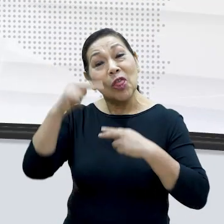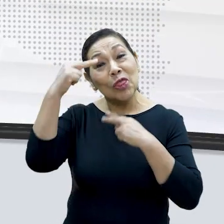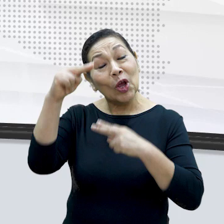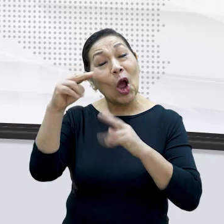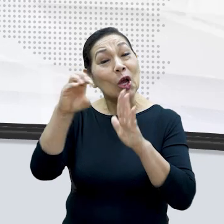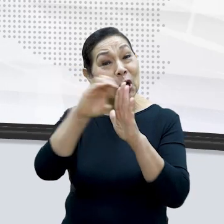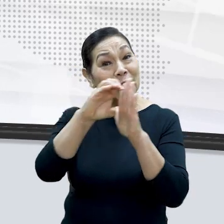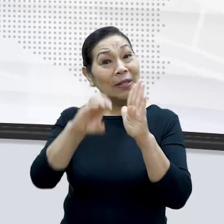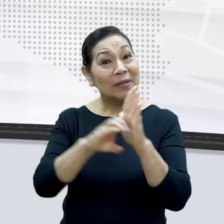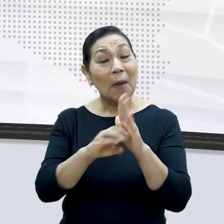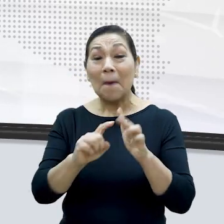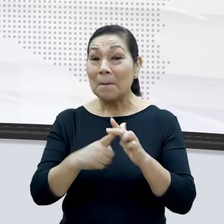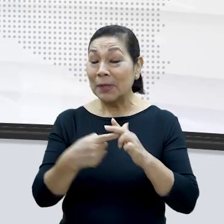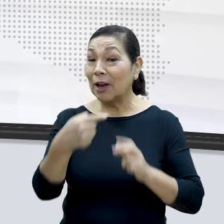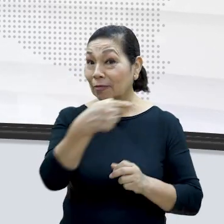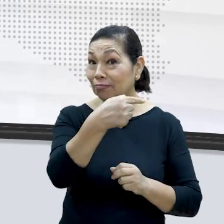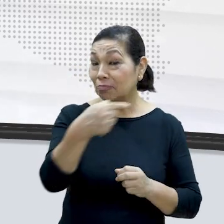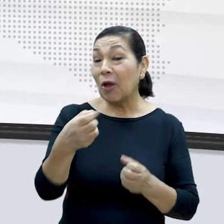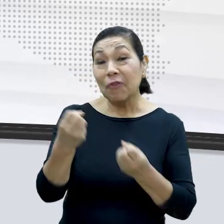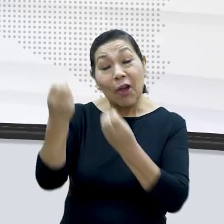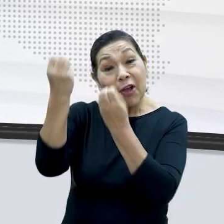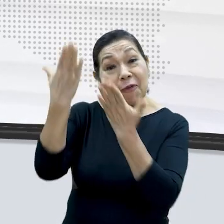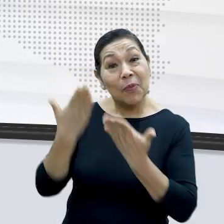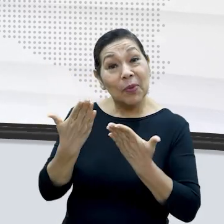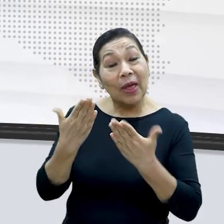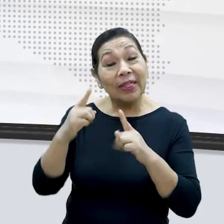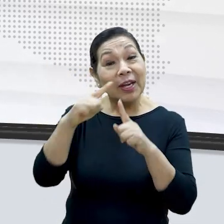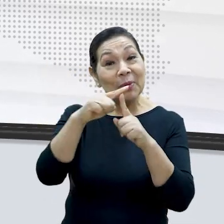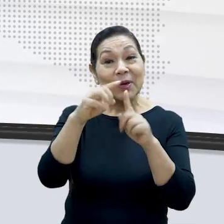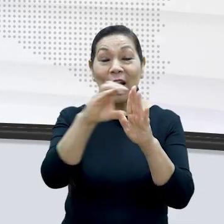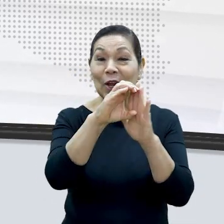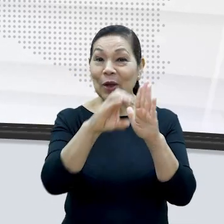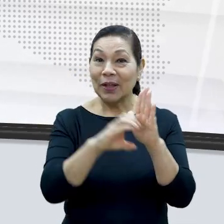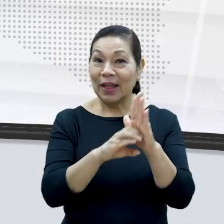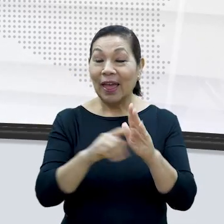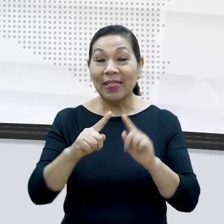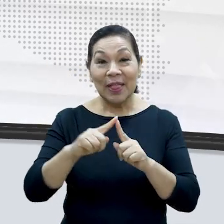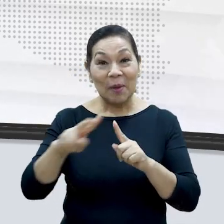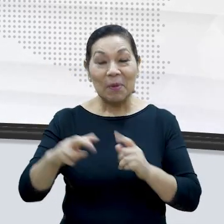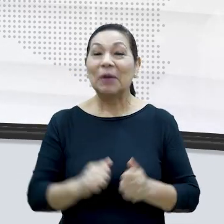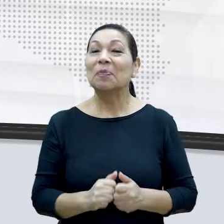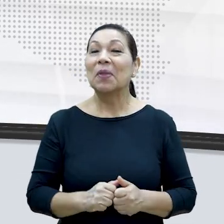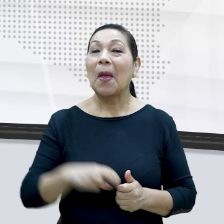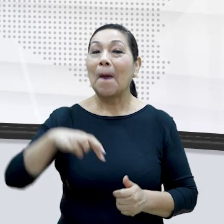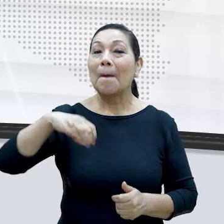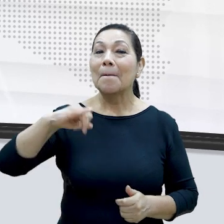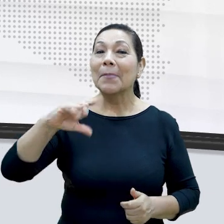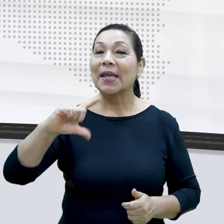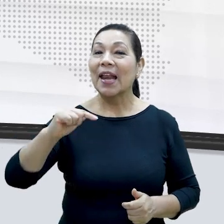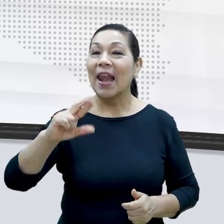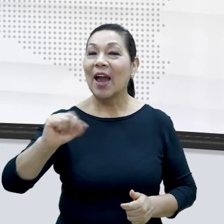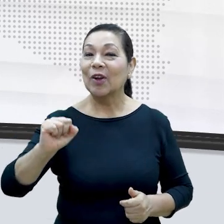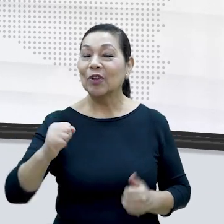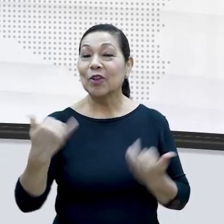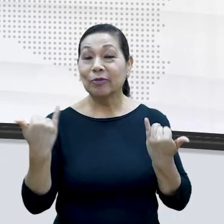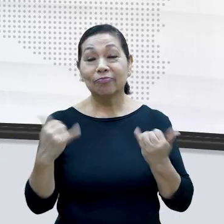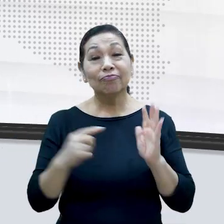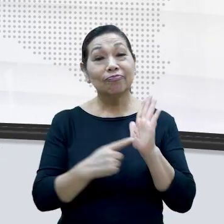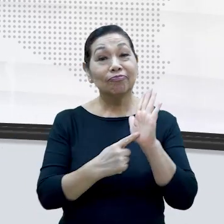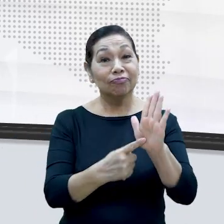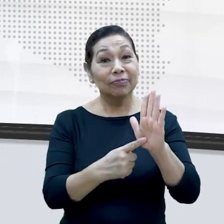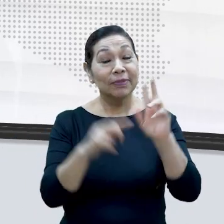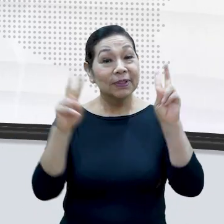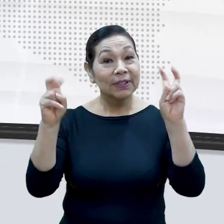Bienvenidos al Noticiero Constitucional. Empezamos la semana bien informados desde el Tribunal Constitucional TV. Les saluda Milagros Morales y a